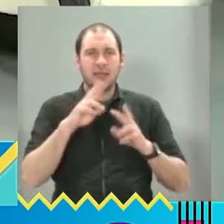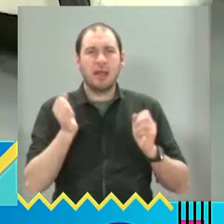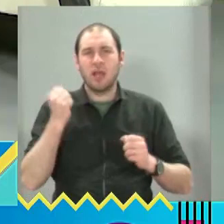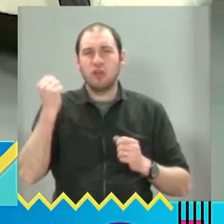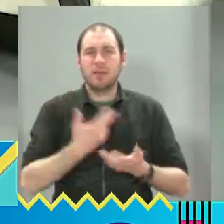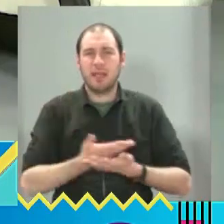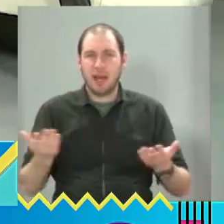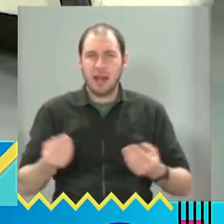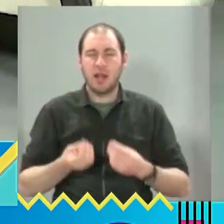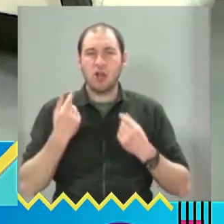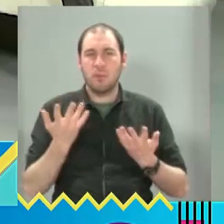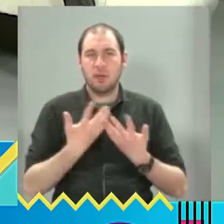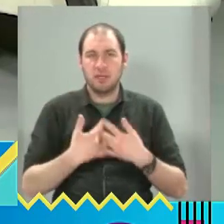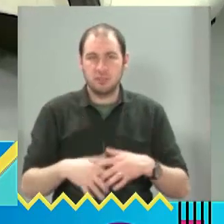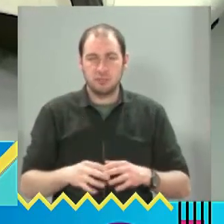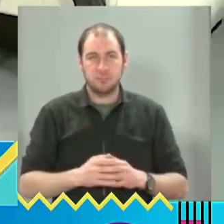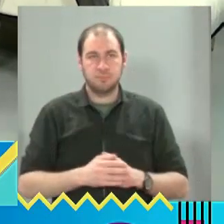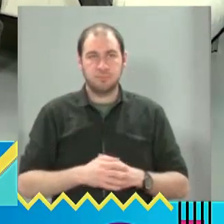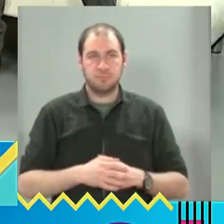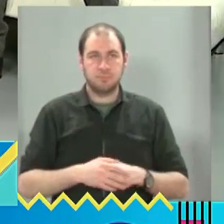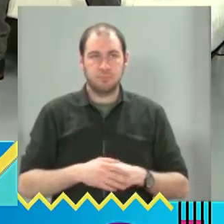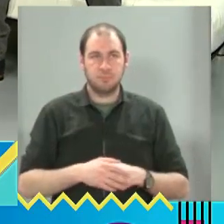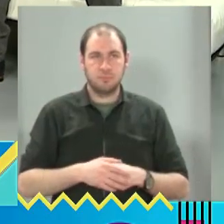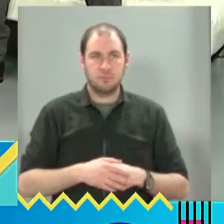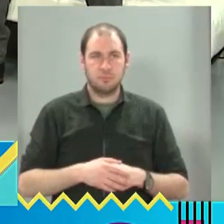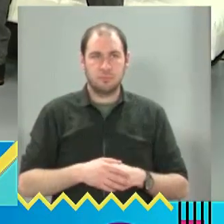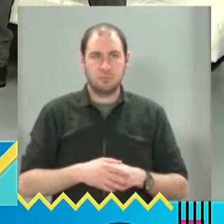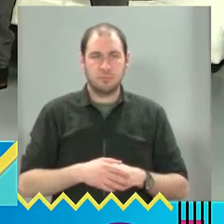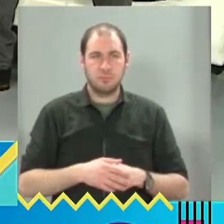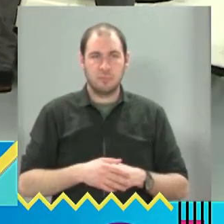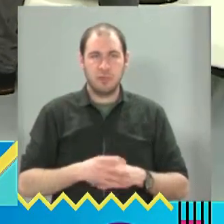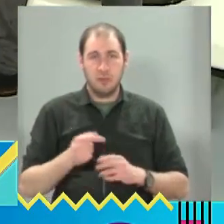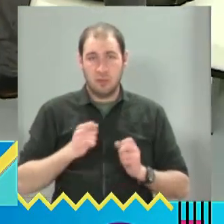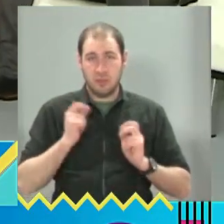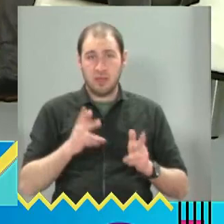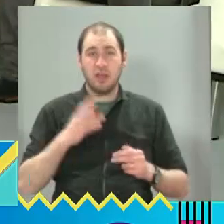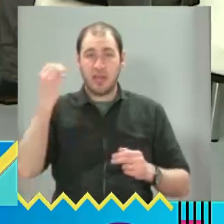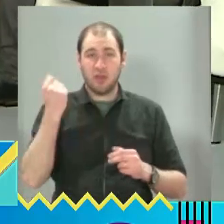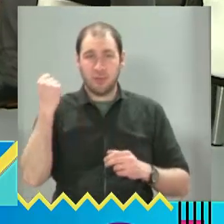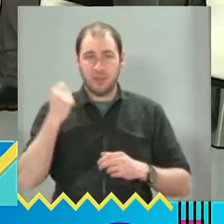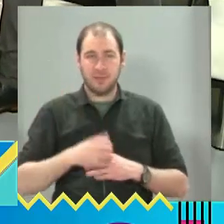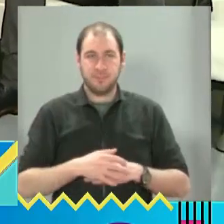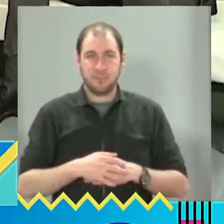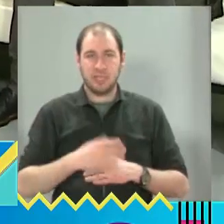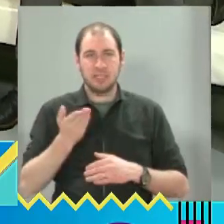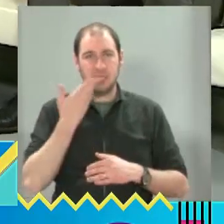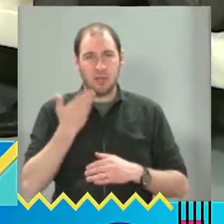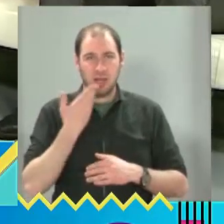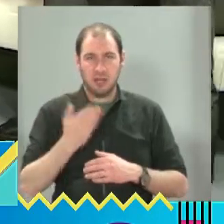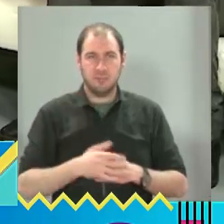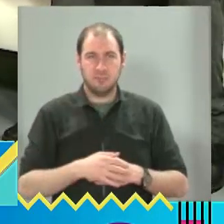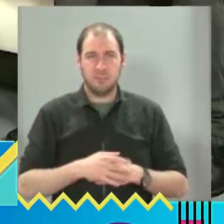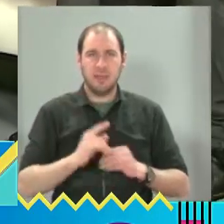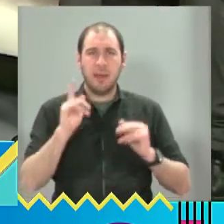en general? ¿Cómo nos relacionamos con ella? Lo que te puedo decir es que la economía teórica